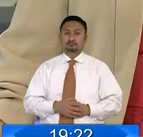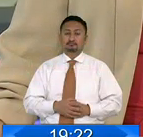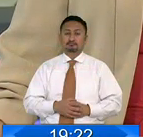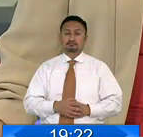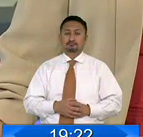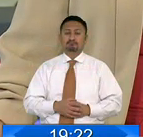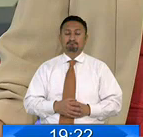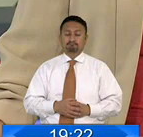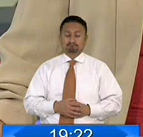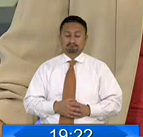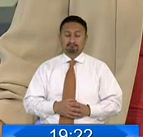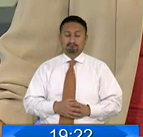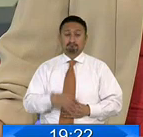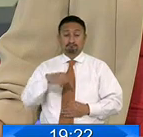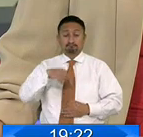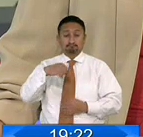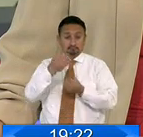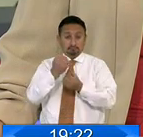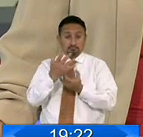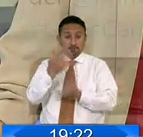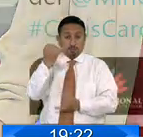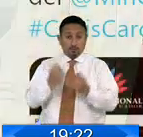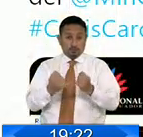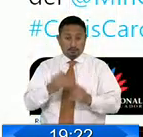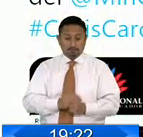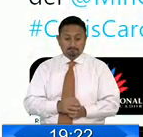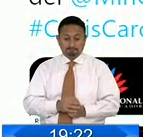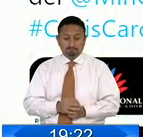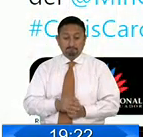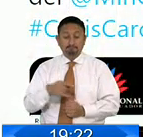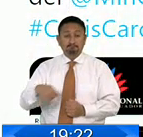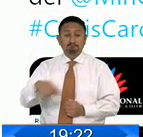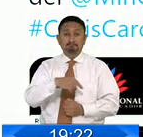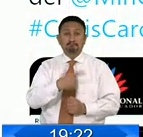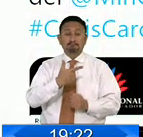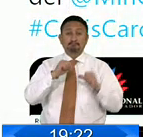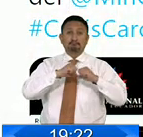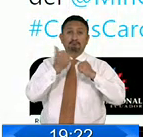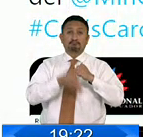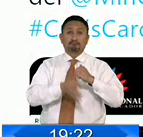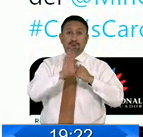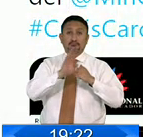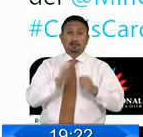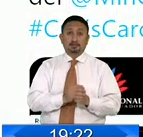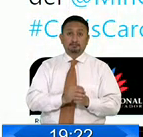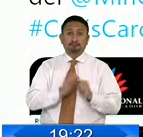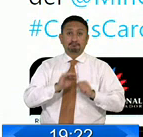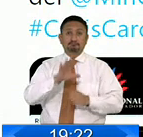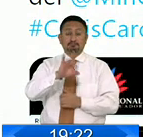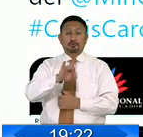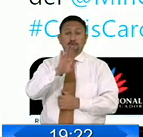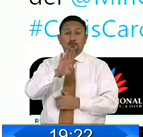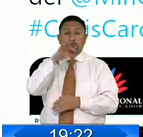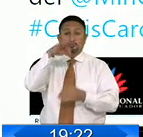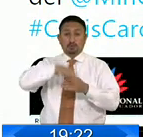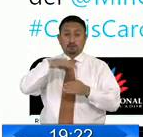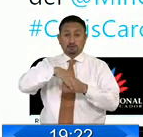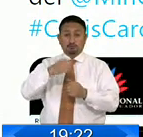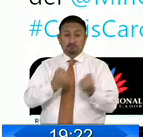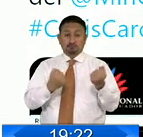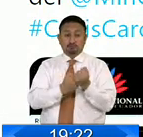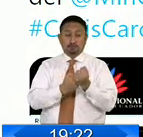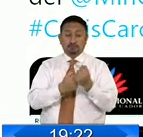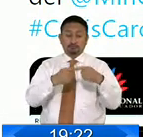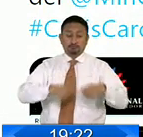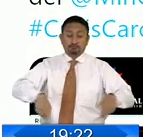así es les tenemos una información de última hora desde la asamblea nacional con 84 votos a favor el pleno